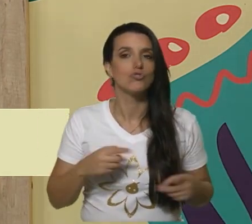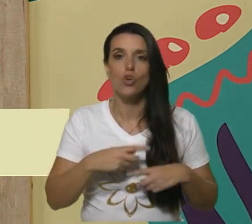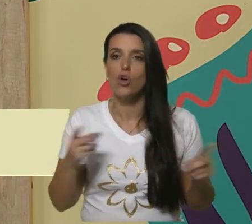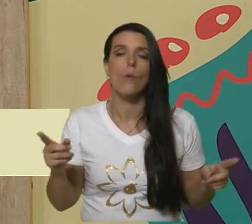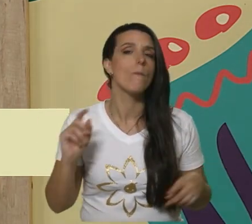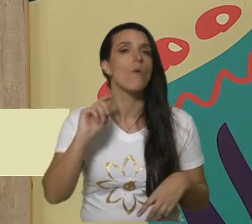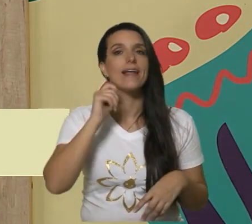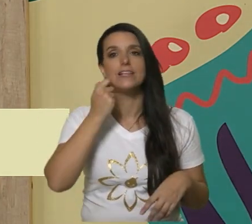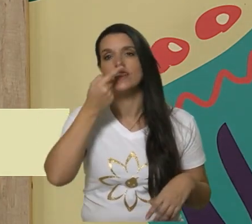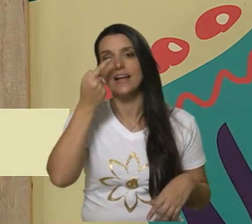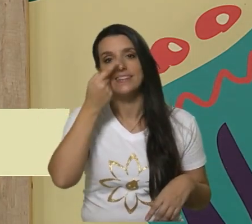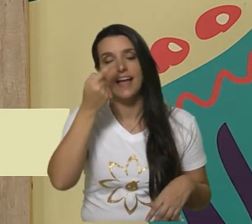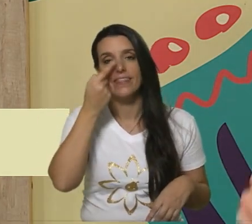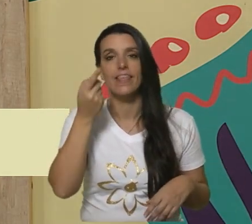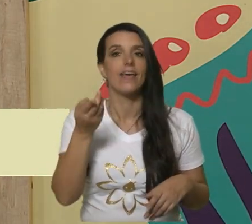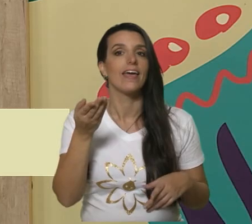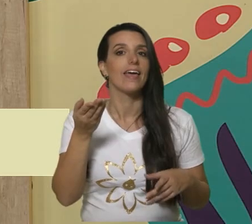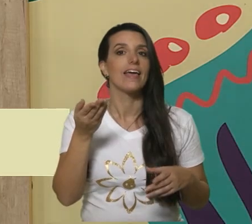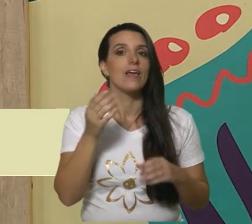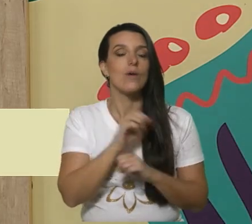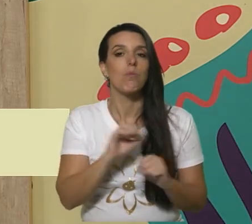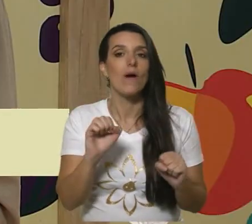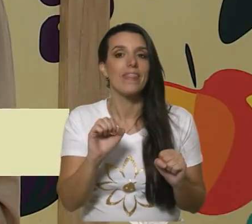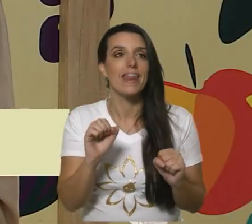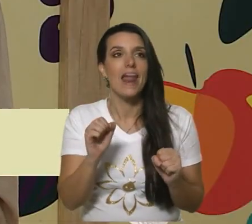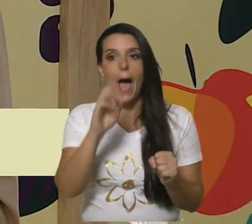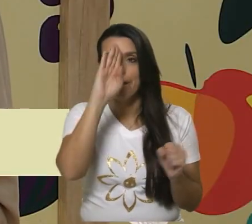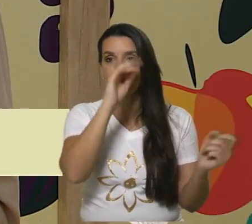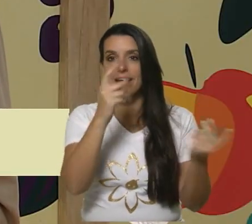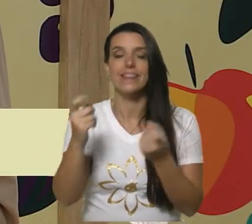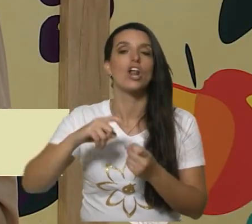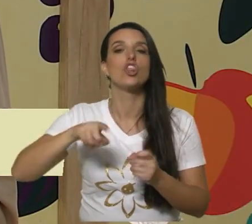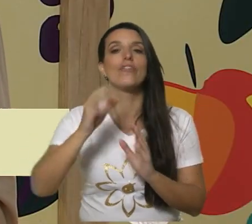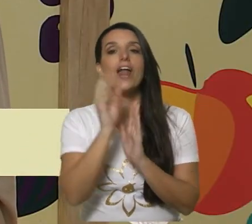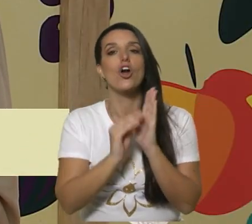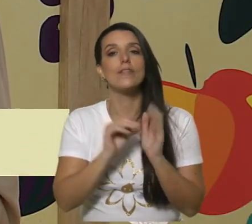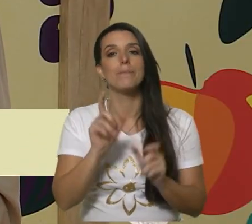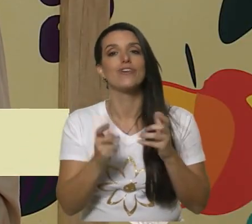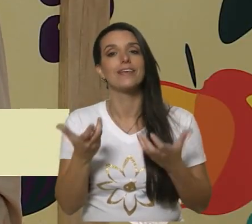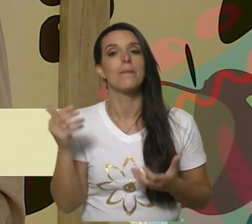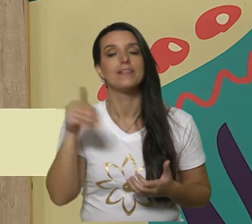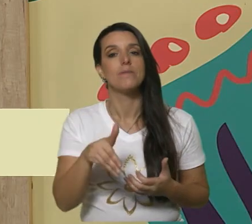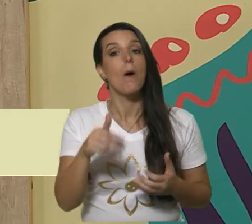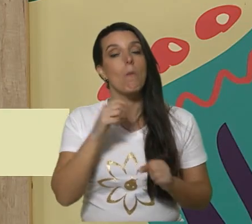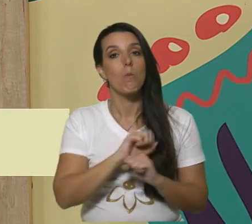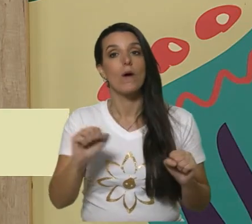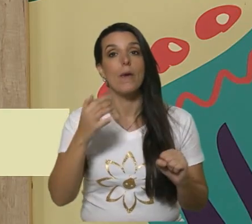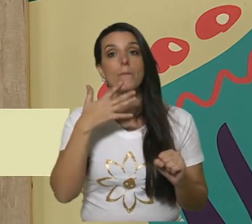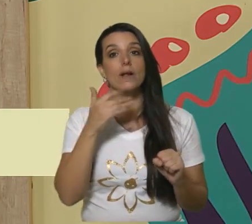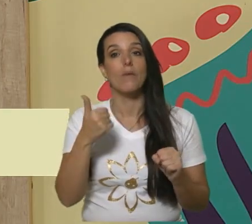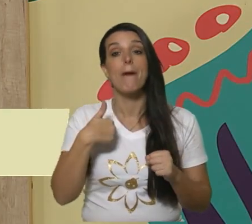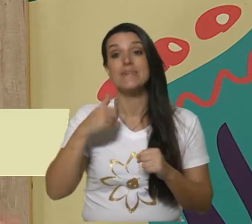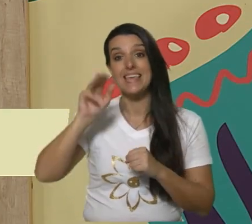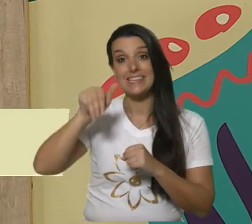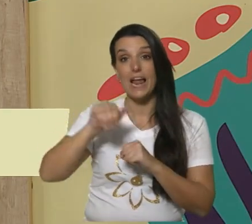rico y muy interesante A en lo que pueden meter en esa valija del artista Dónde se puede inscribir la gente que quiera participar de los Mira pueden escribirme si queres a mi